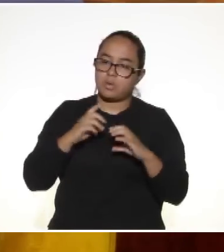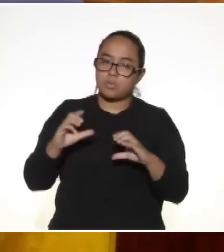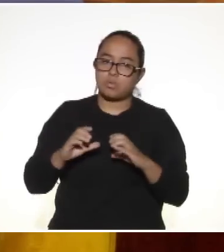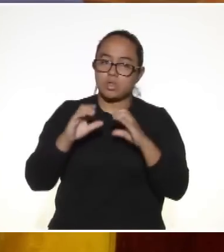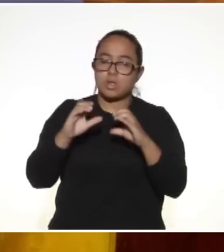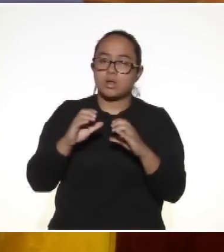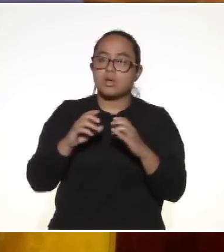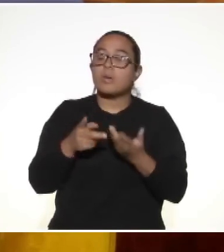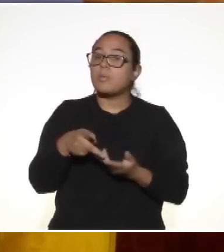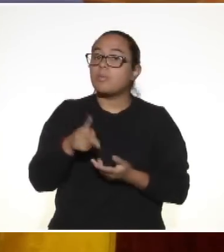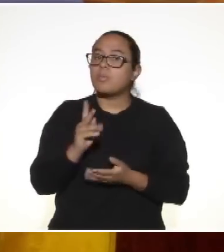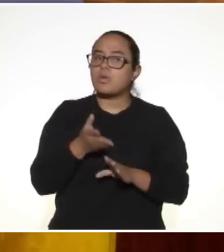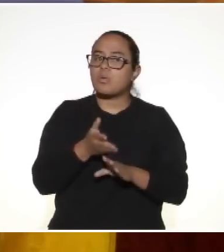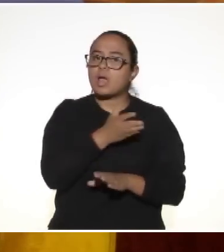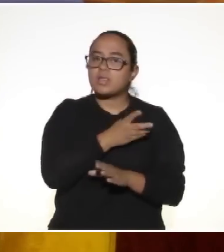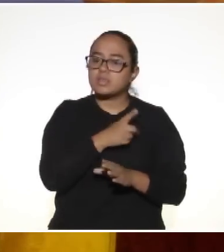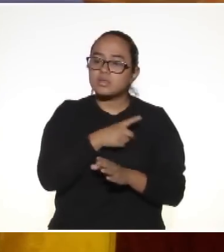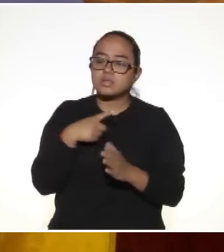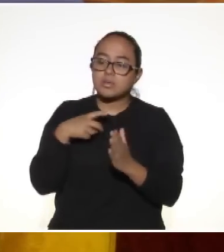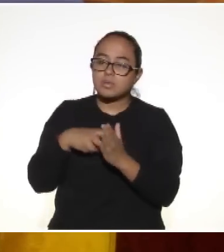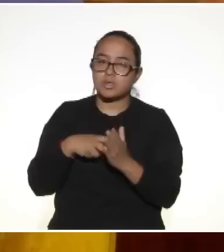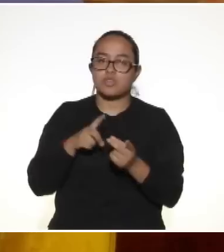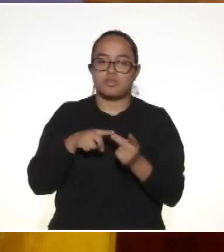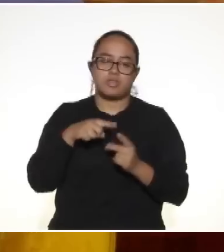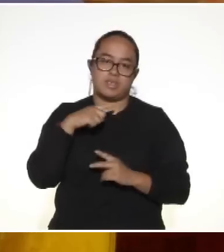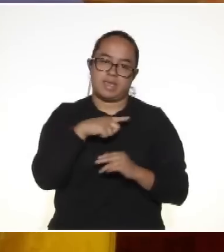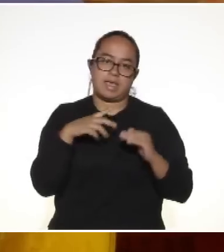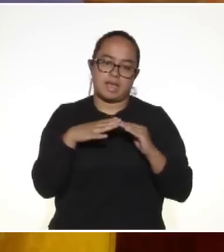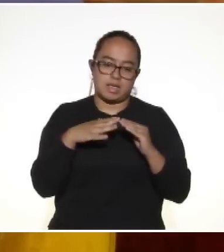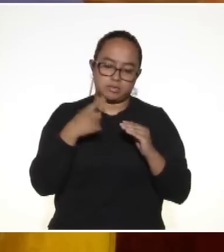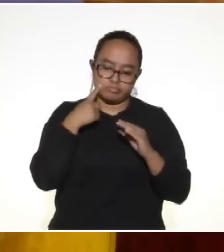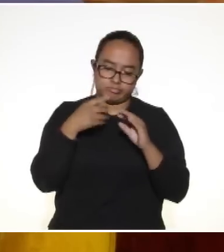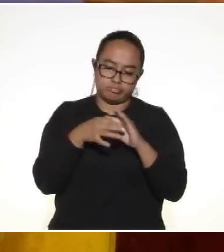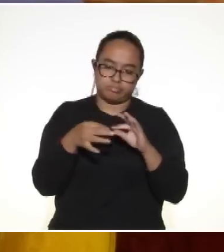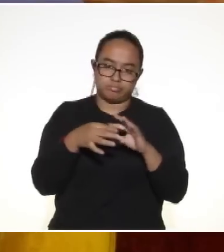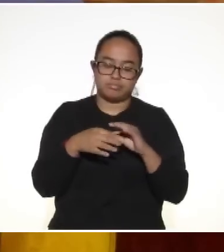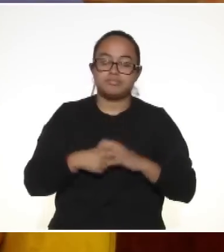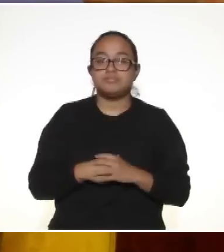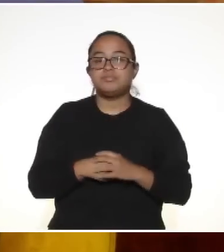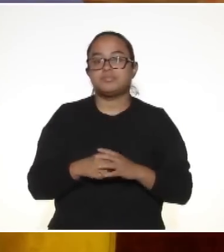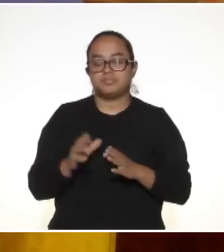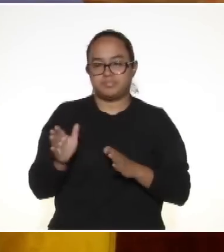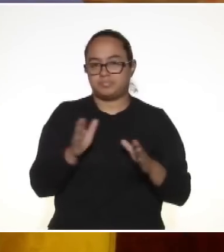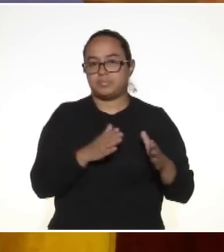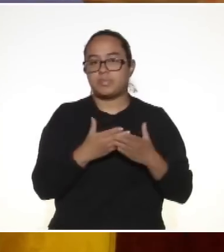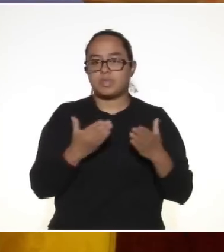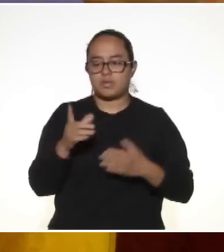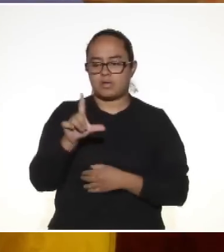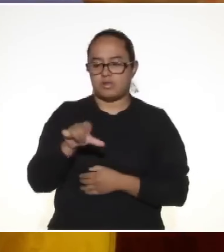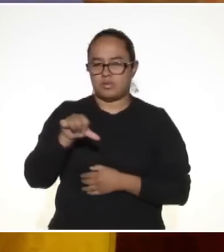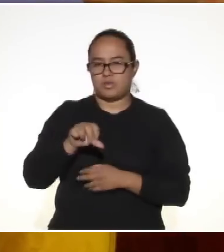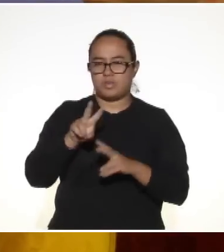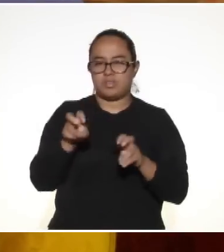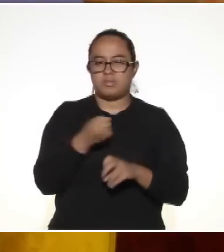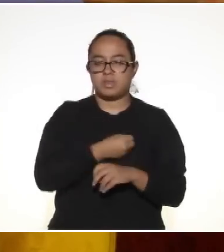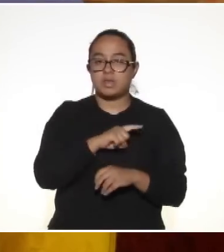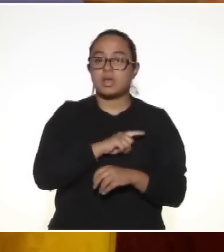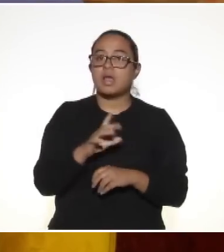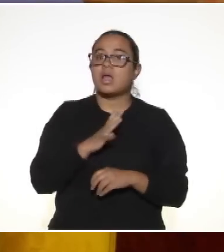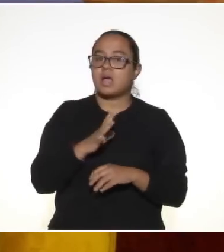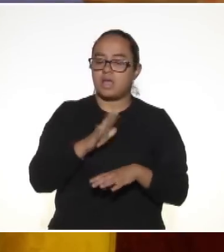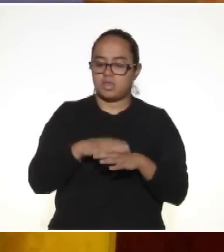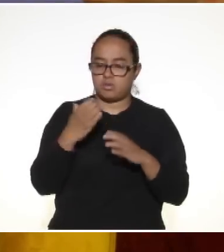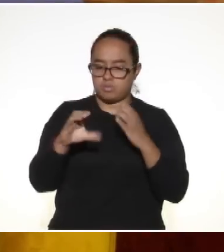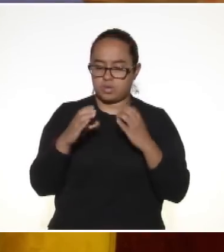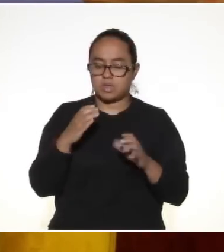pierdan el día de mañana para seguir aprendiendo de este tema. Y bueno, continuando con el lunes de salud, ya tenemos muchos más de sus comentarios. Gracias